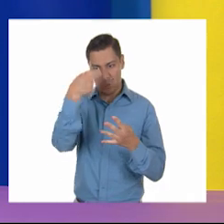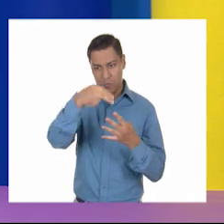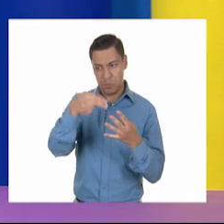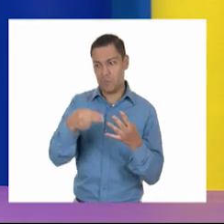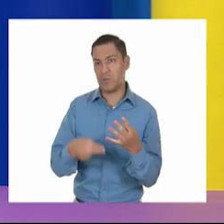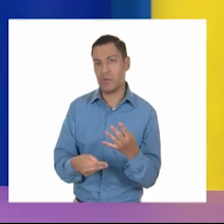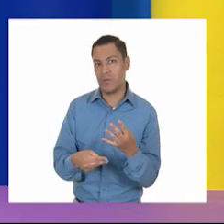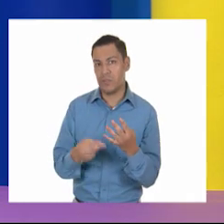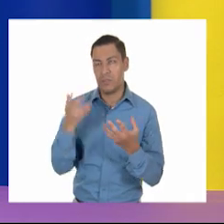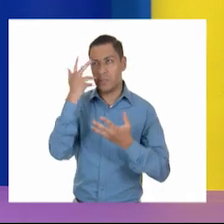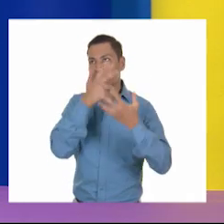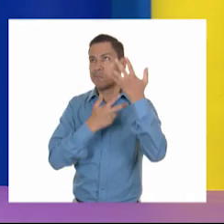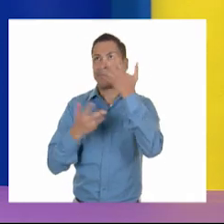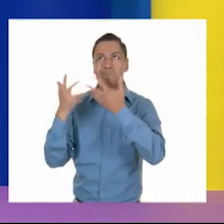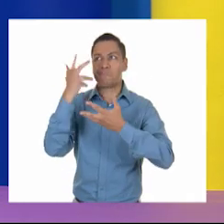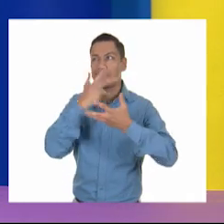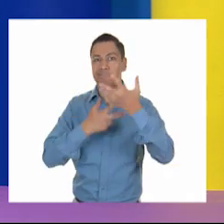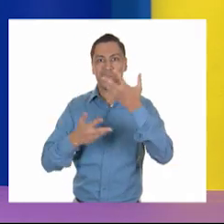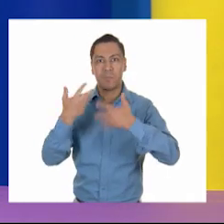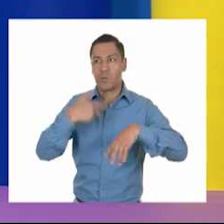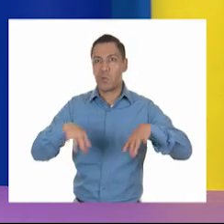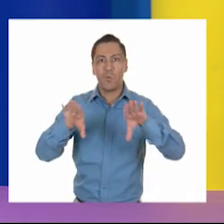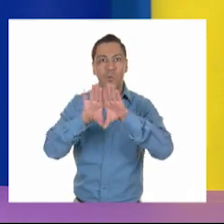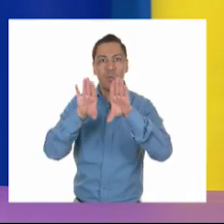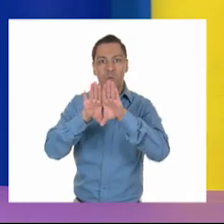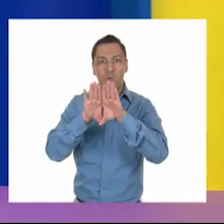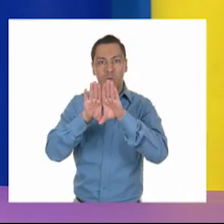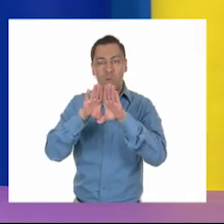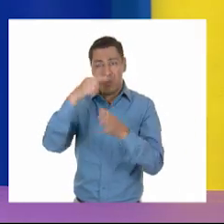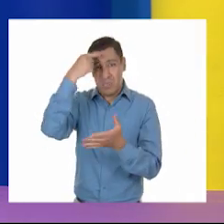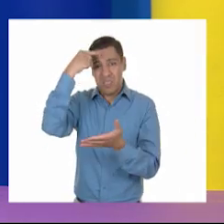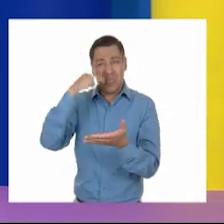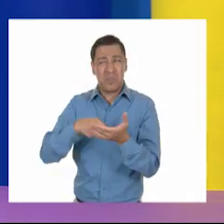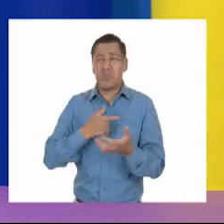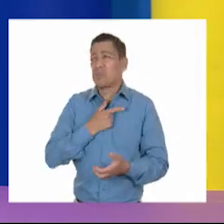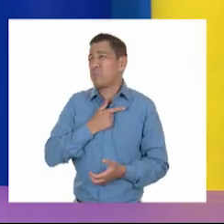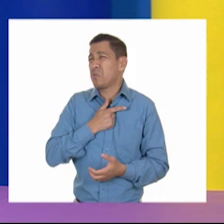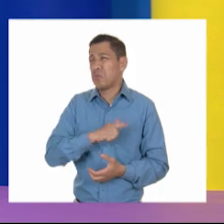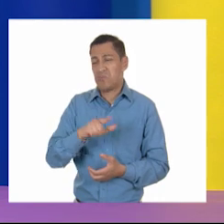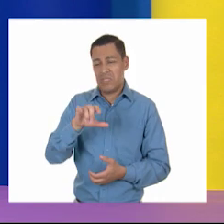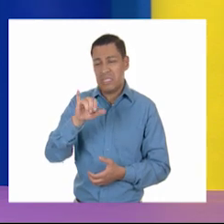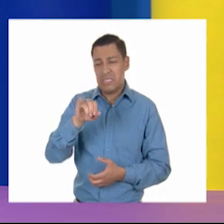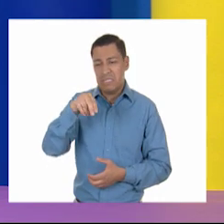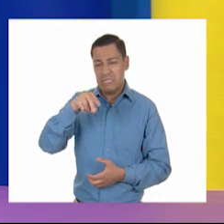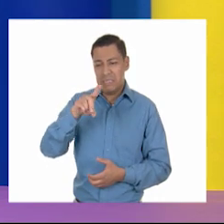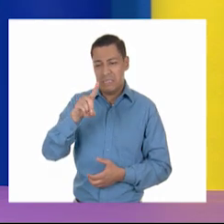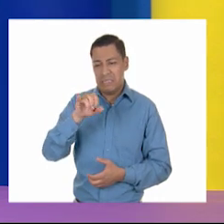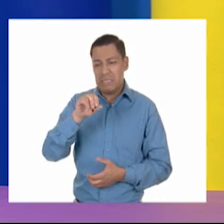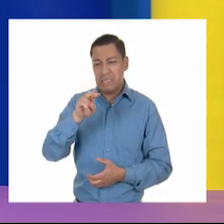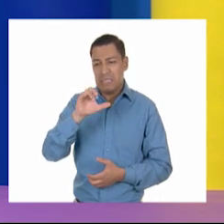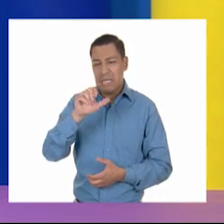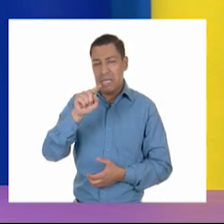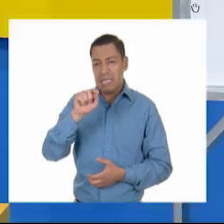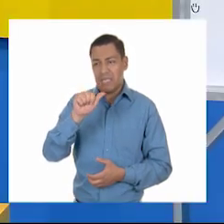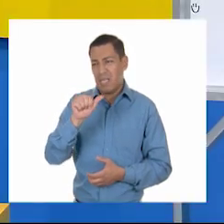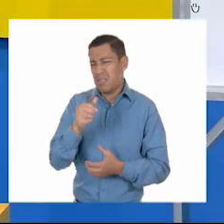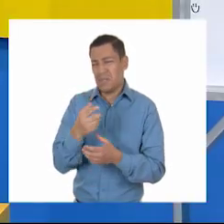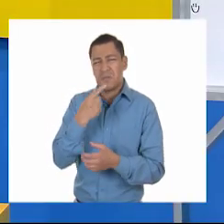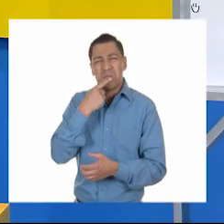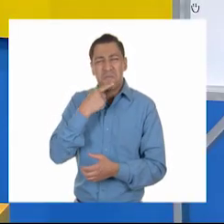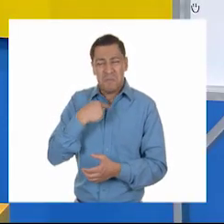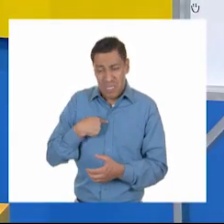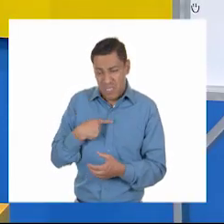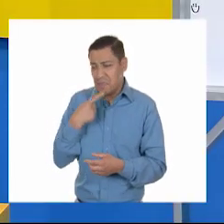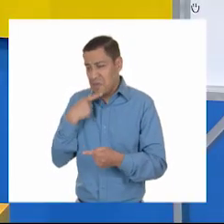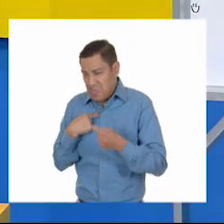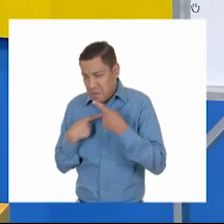las preguntas me confunde ni los nombres de las personas y creo que no me gusta la forma indirecta. No, no es nada